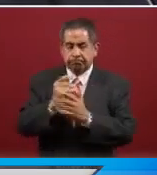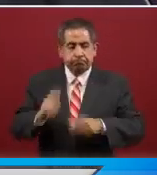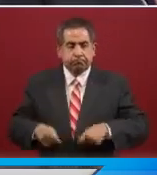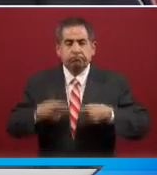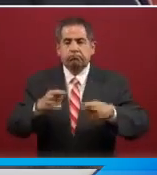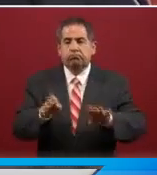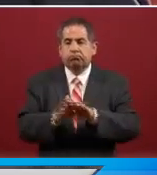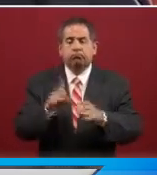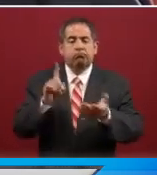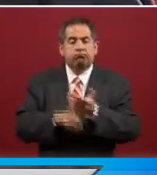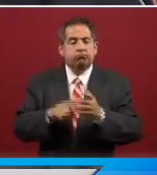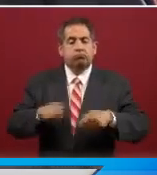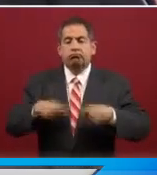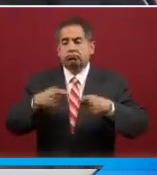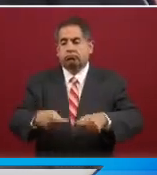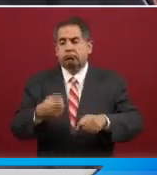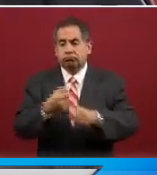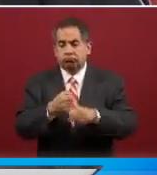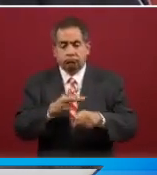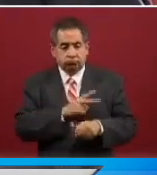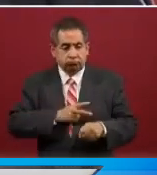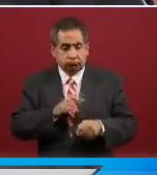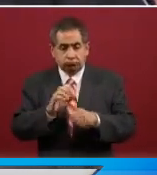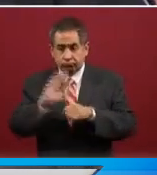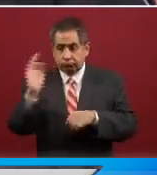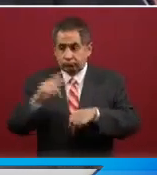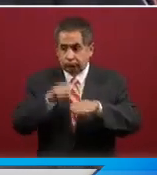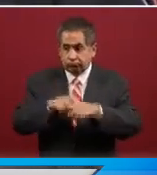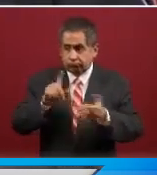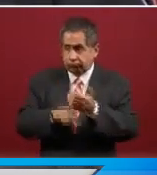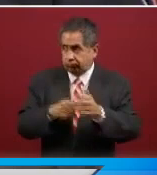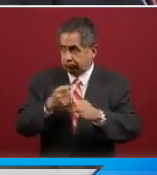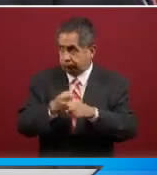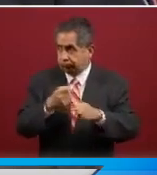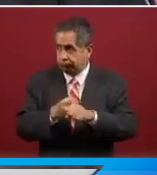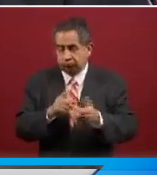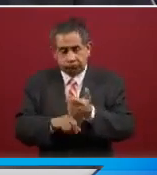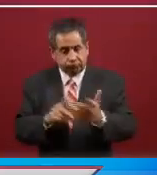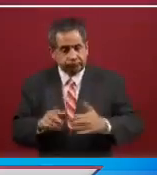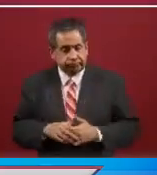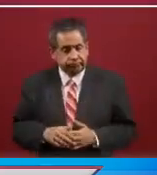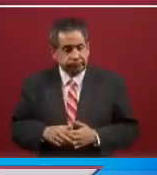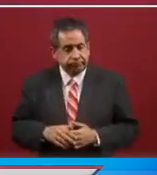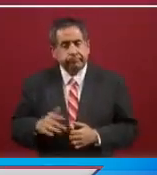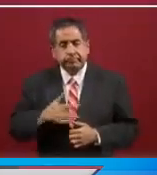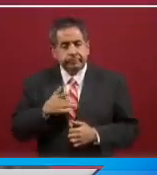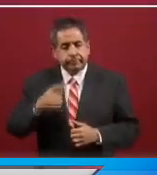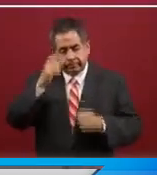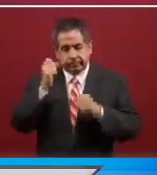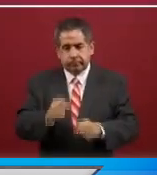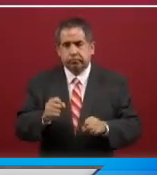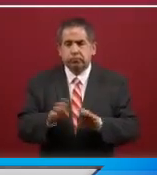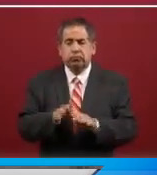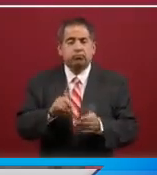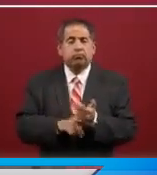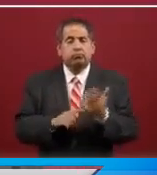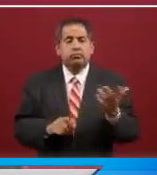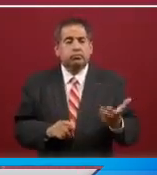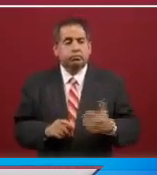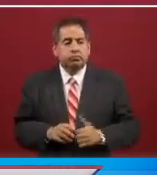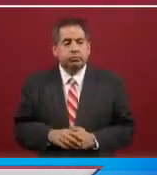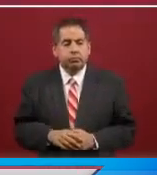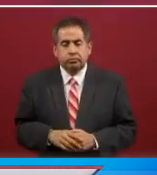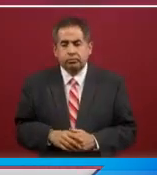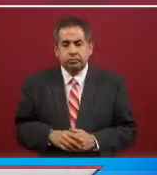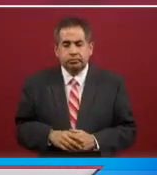posible conflicto de interés. Se decide la entrega de fertilizantes desde el gobierno federal con la intención de terminar con los grupos de intereses creados. El día de mañana,